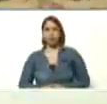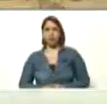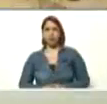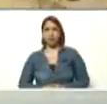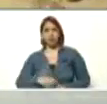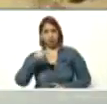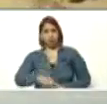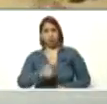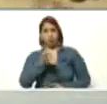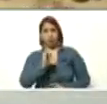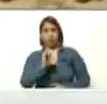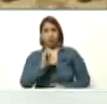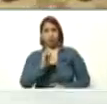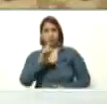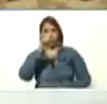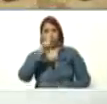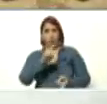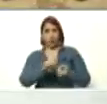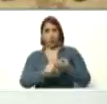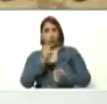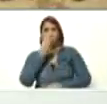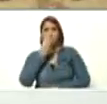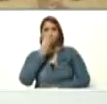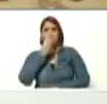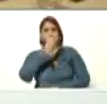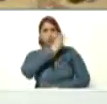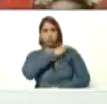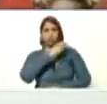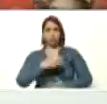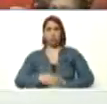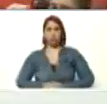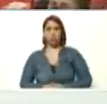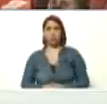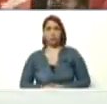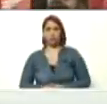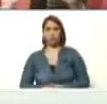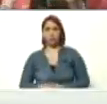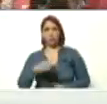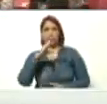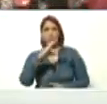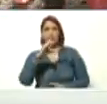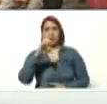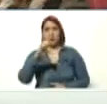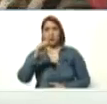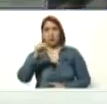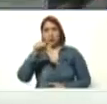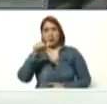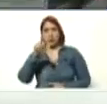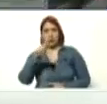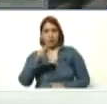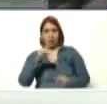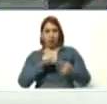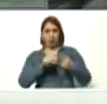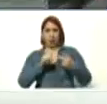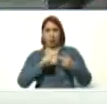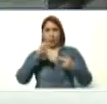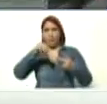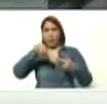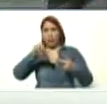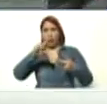Aquí está Marita, su esposa, César, su hijo, María Alejandra, su